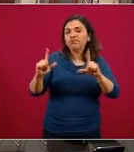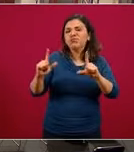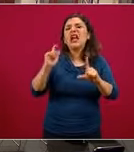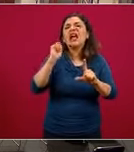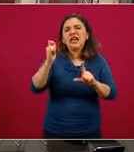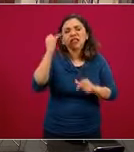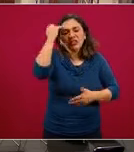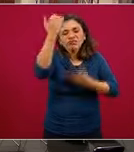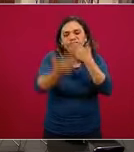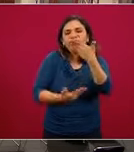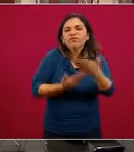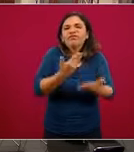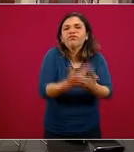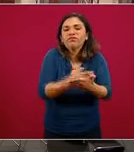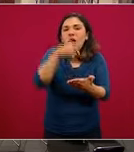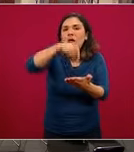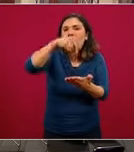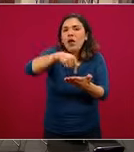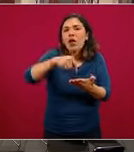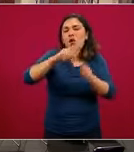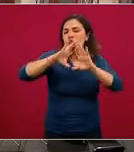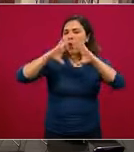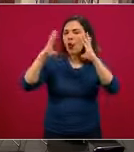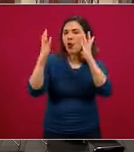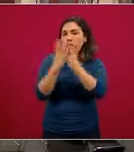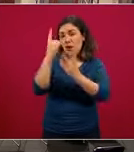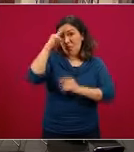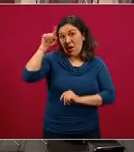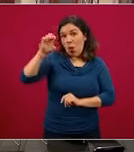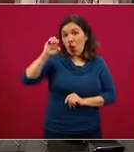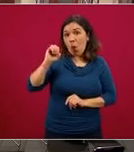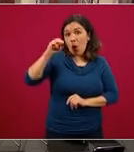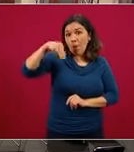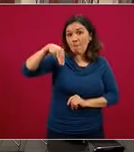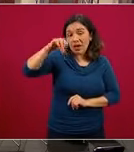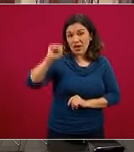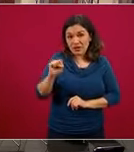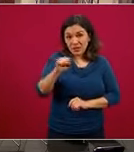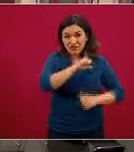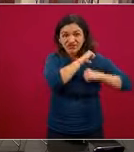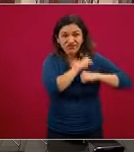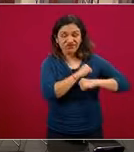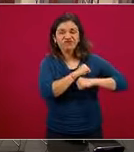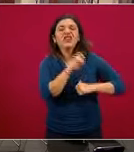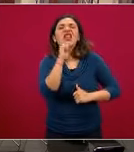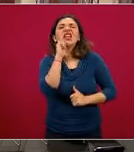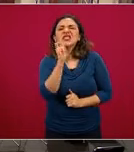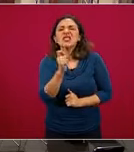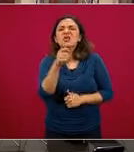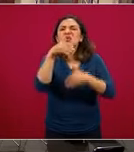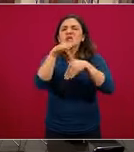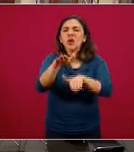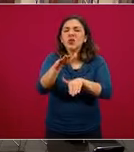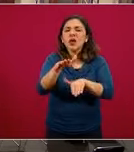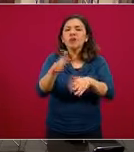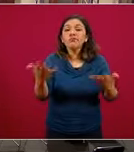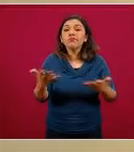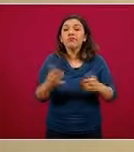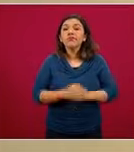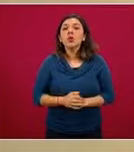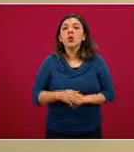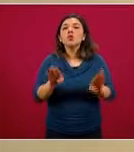iniciativa global de la Organización Mundial de la Salud sobre